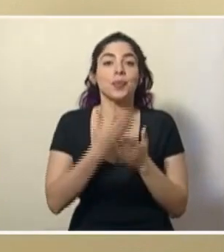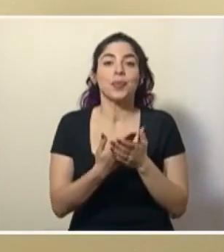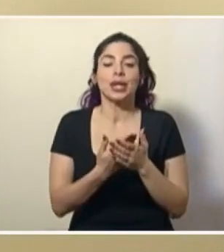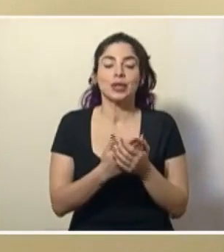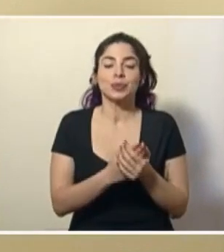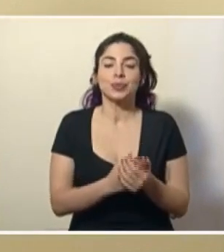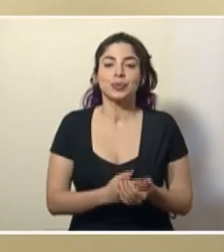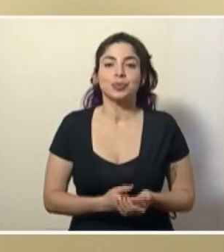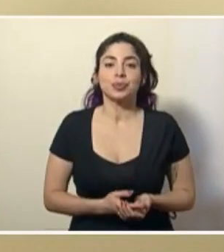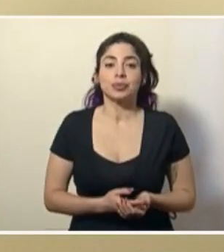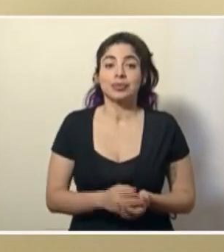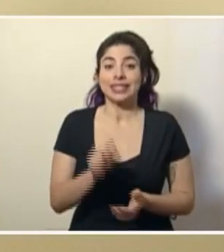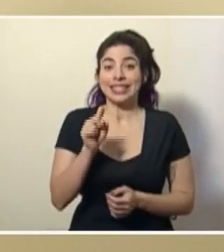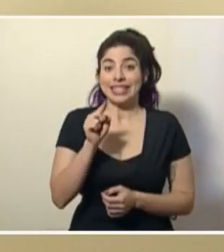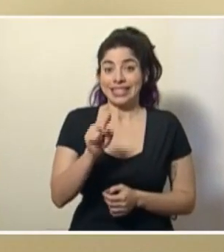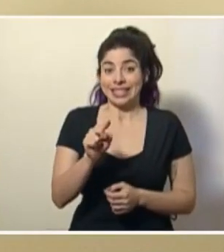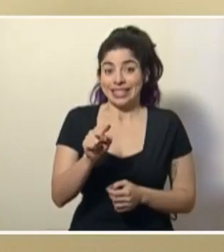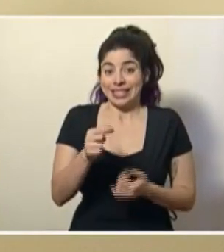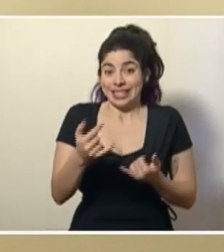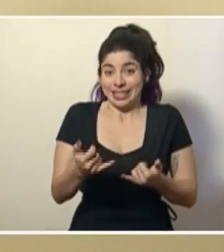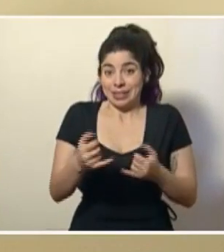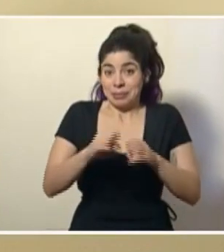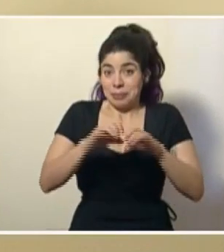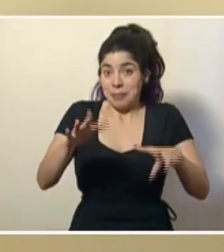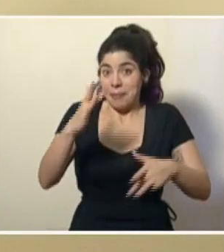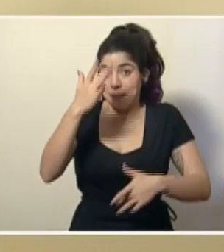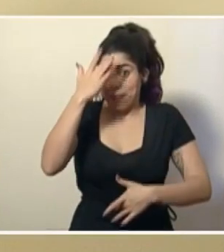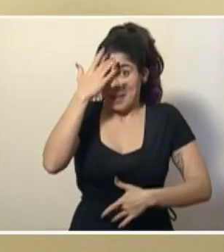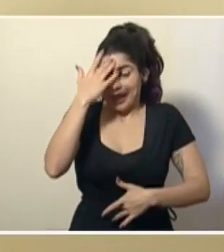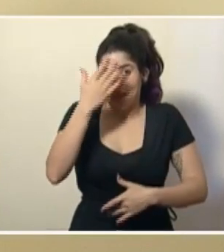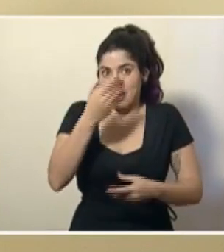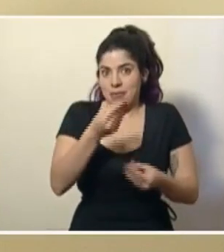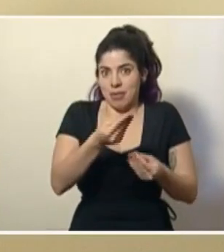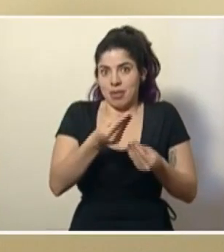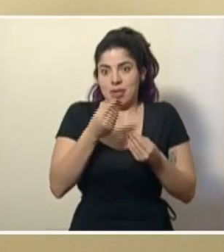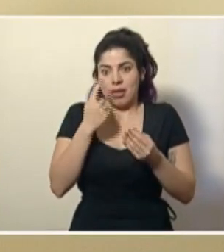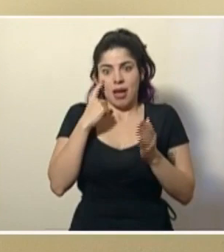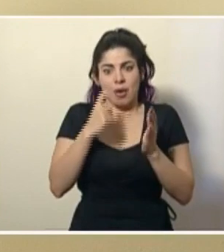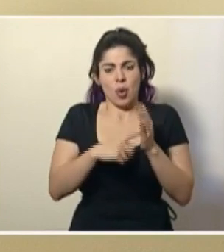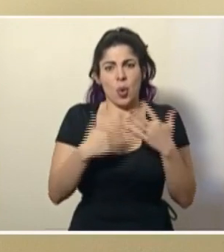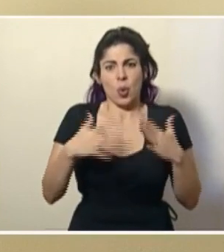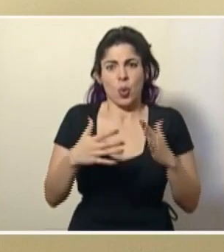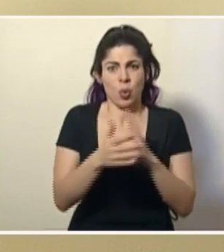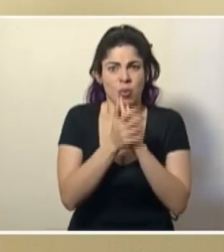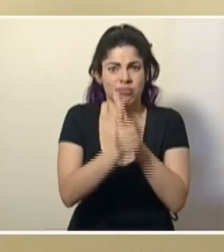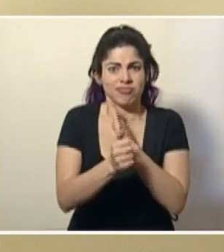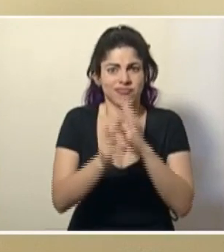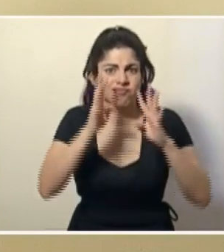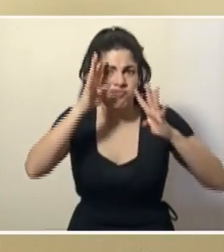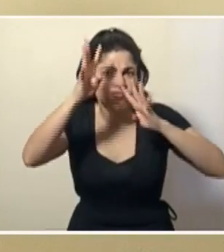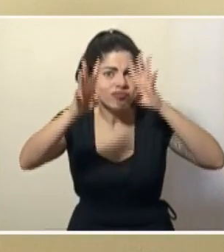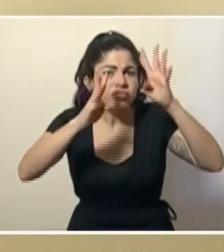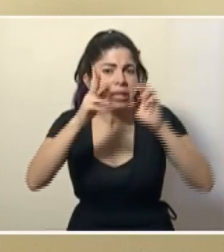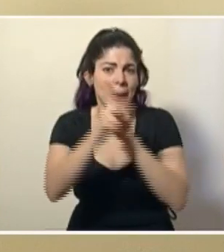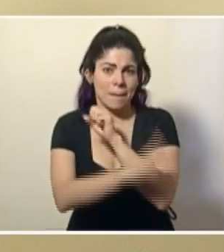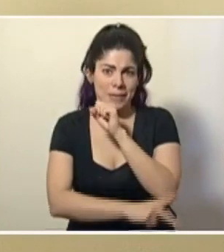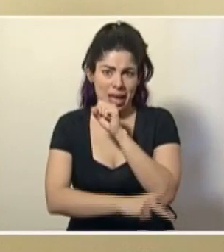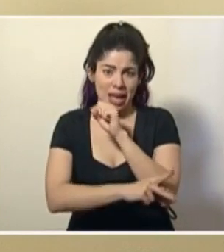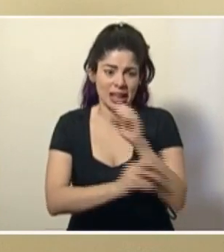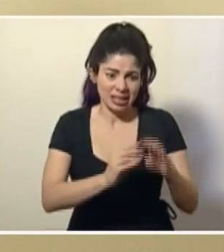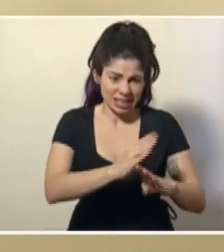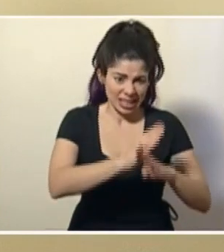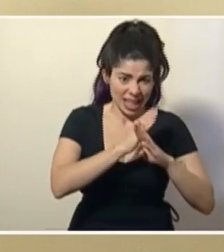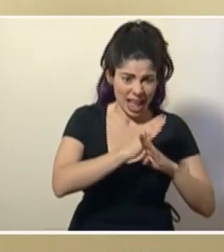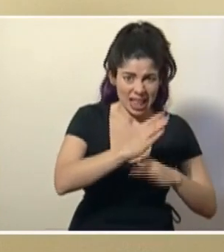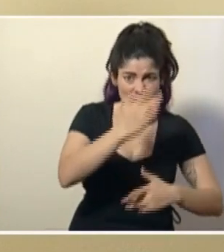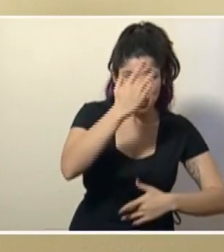Bueno, esta pandemia, si hay algo que ha resaltado, es la capacidad de innovación del país, entre los anticuerpos